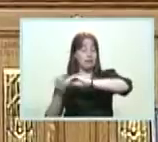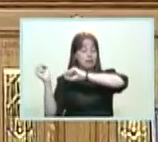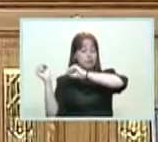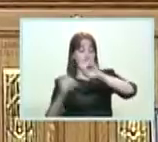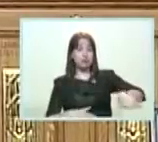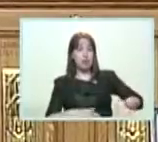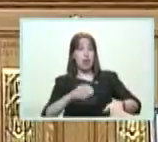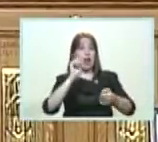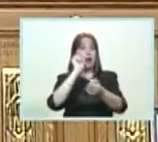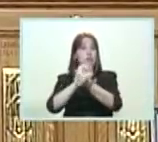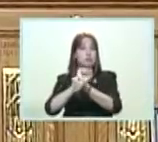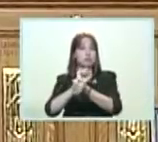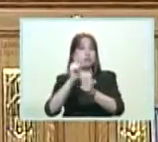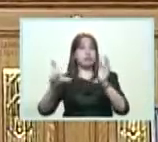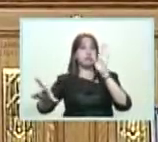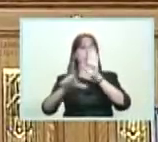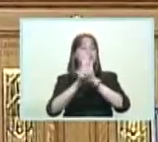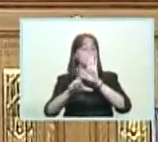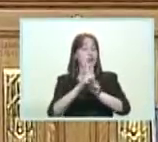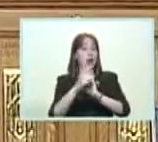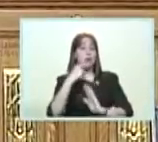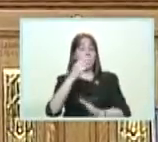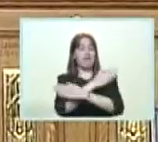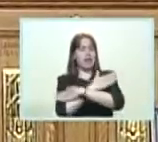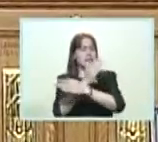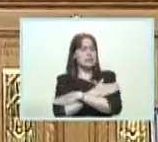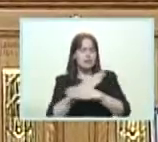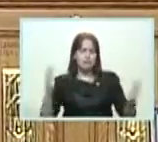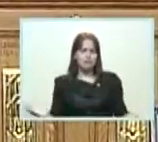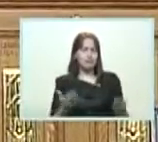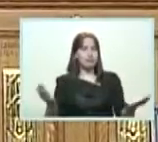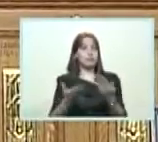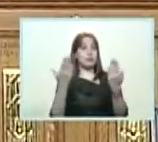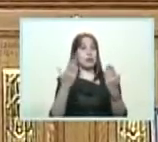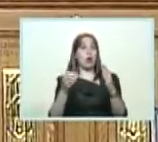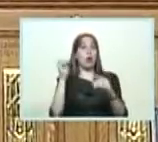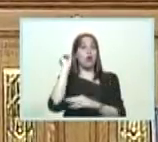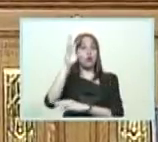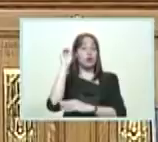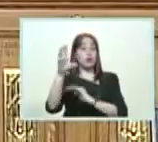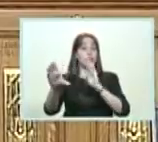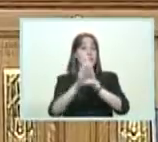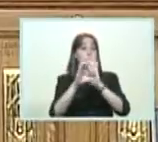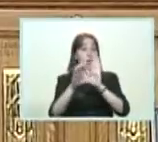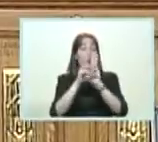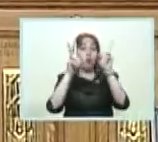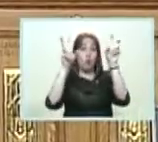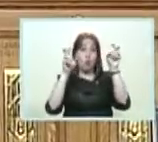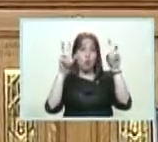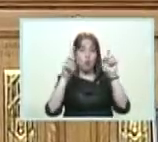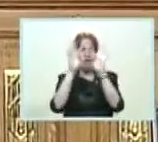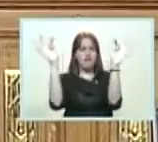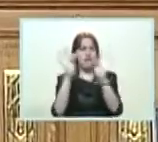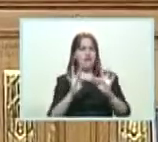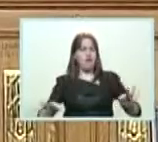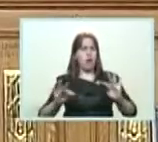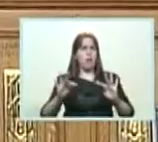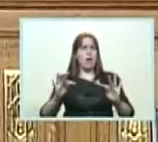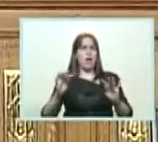han arrancado ustedes, los felicito. Una constituyente para nuevas formas de